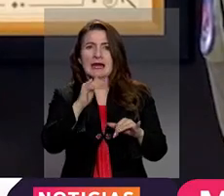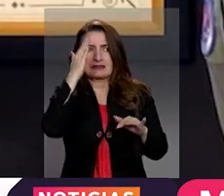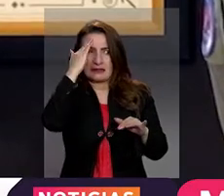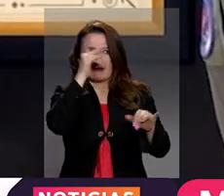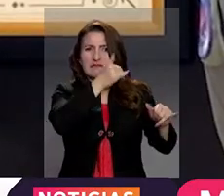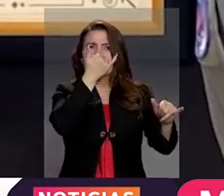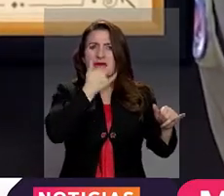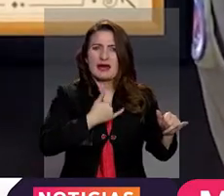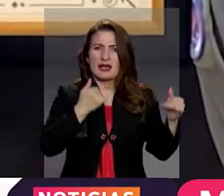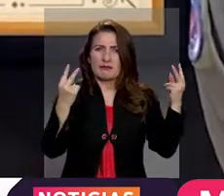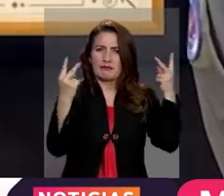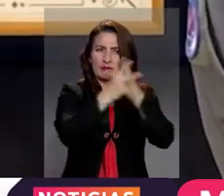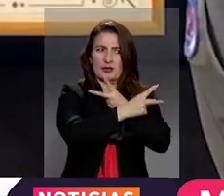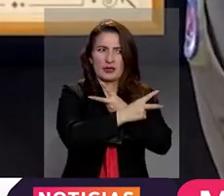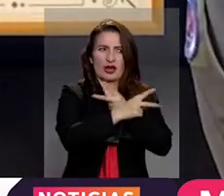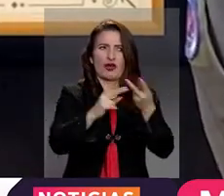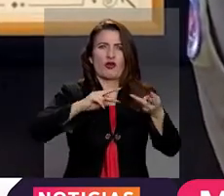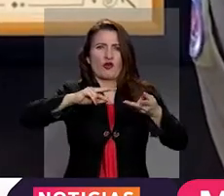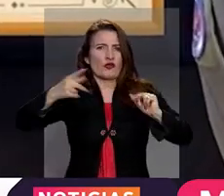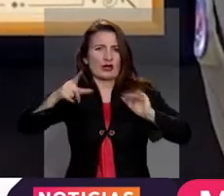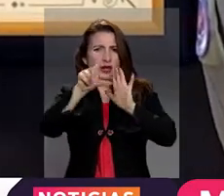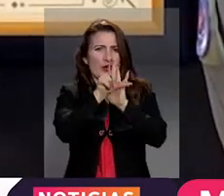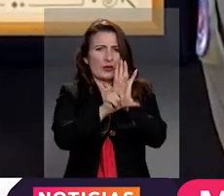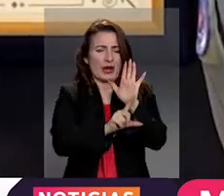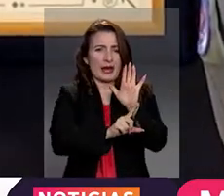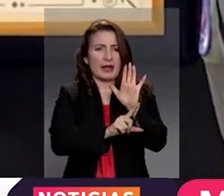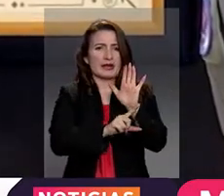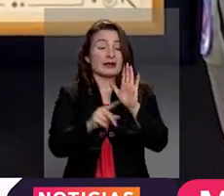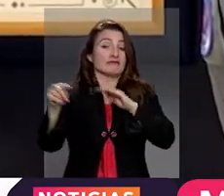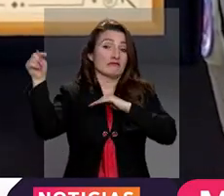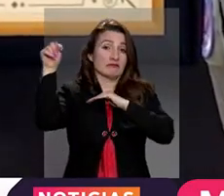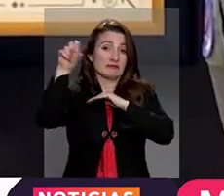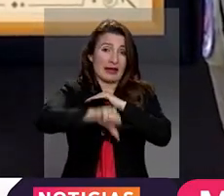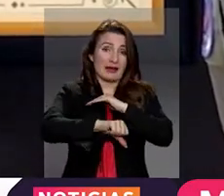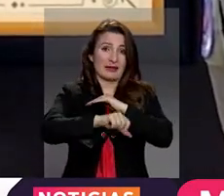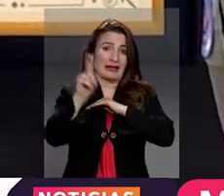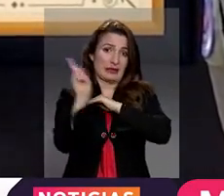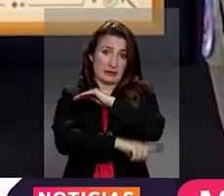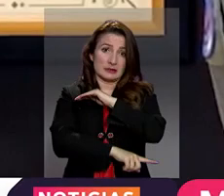acciones contrarias a la ley, los delitos y